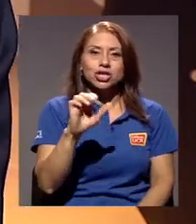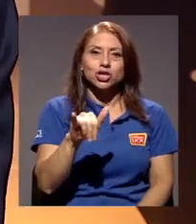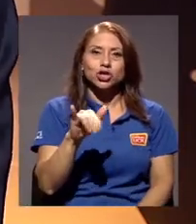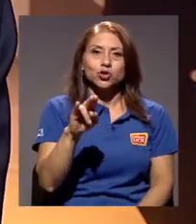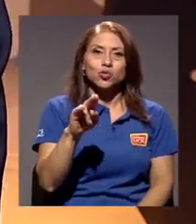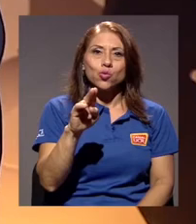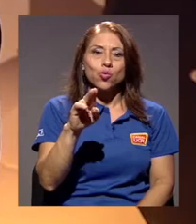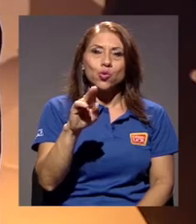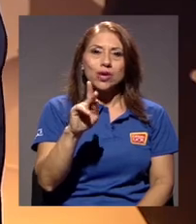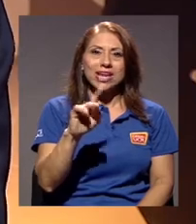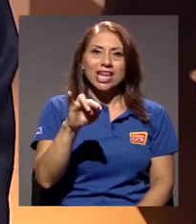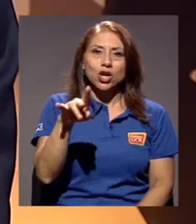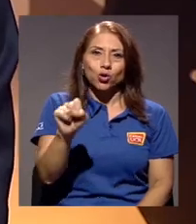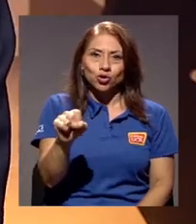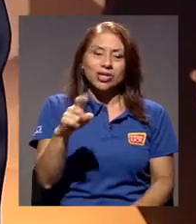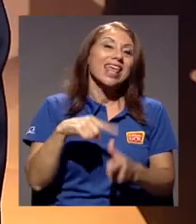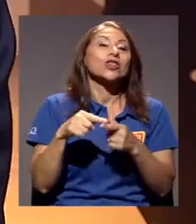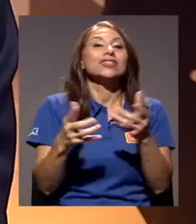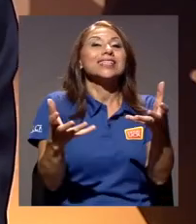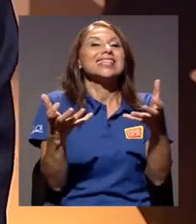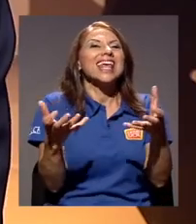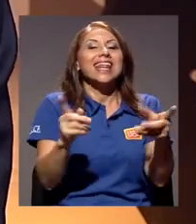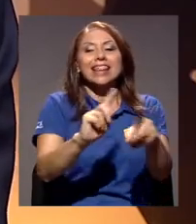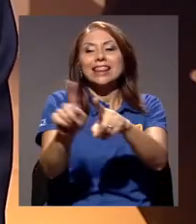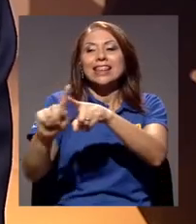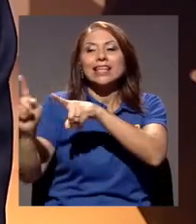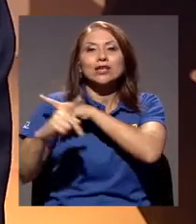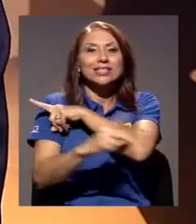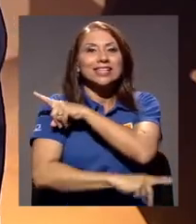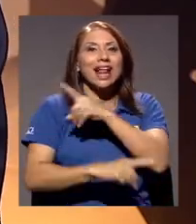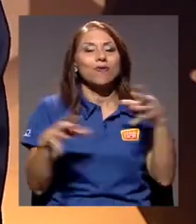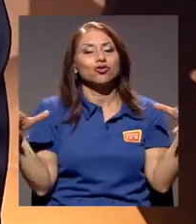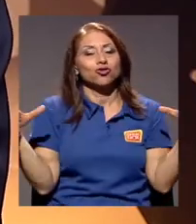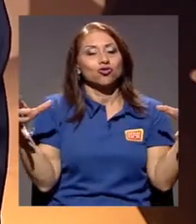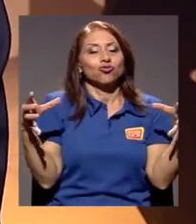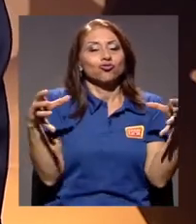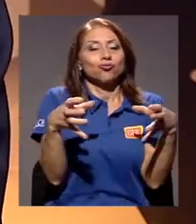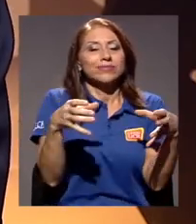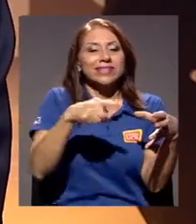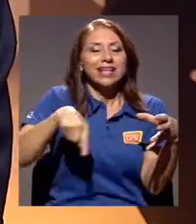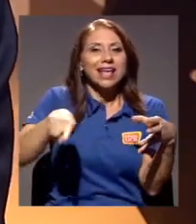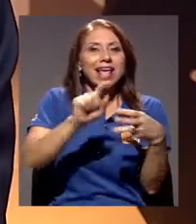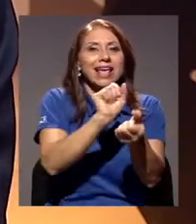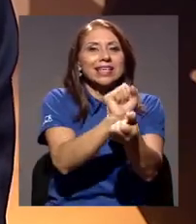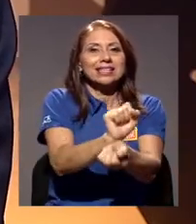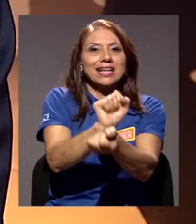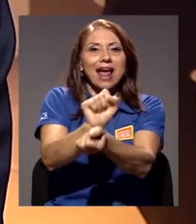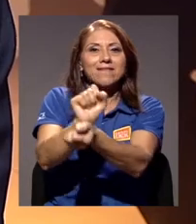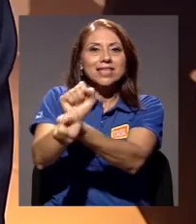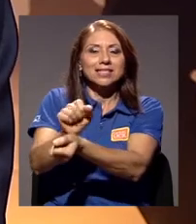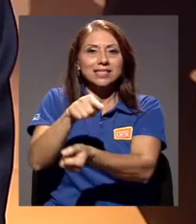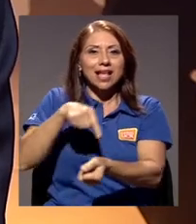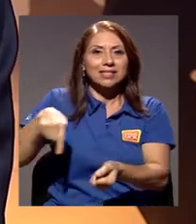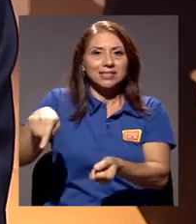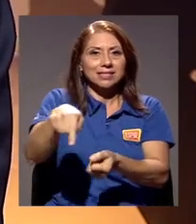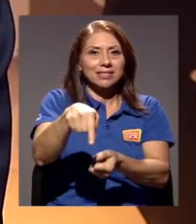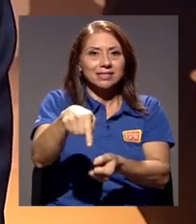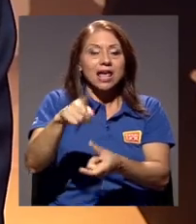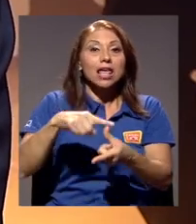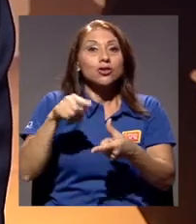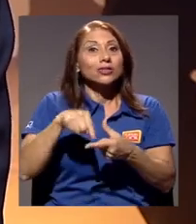como una especie de estado o de unión de estados esclavistas en esta parte